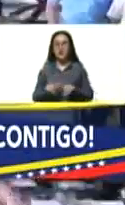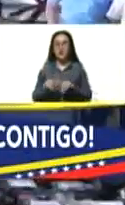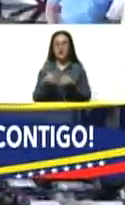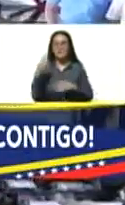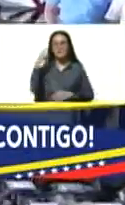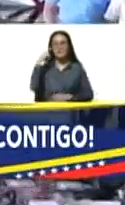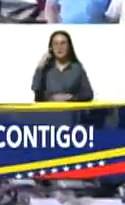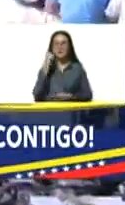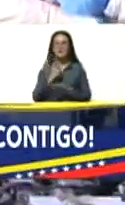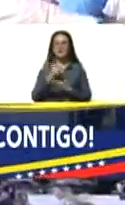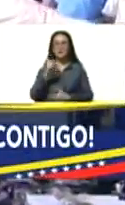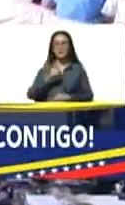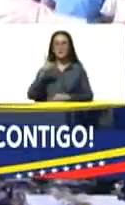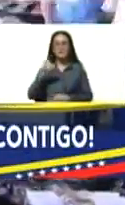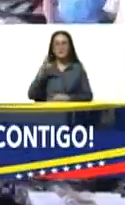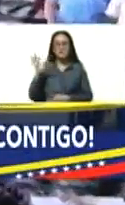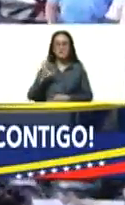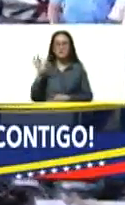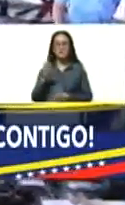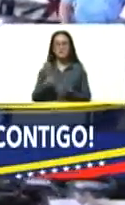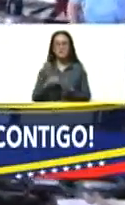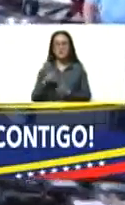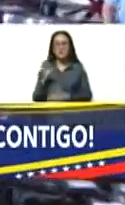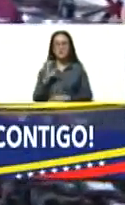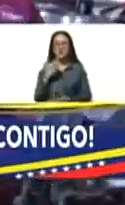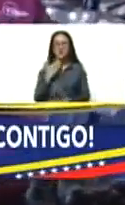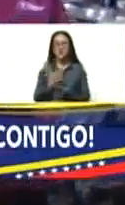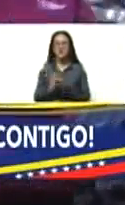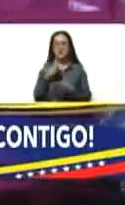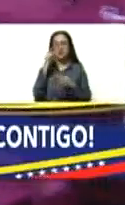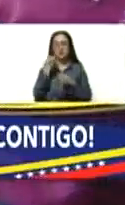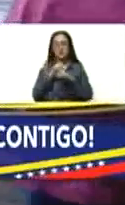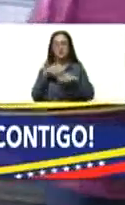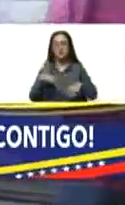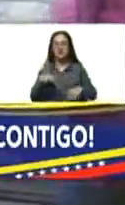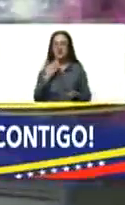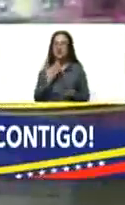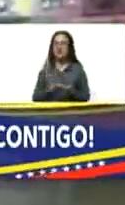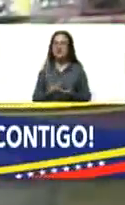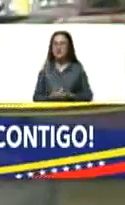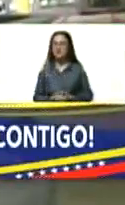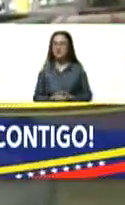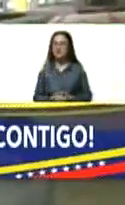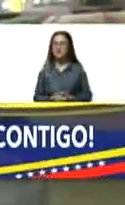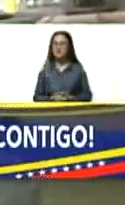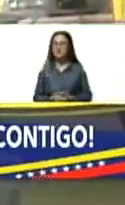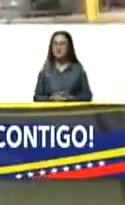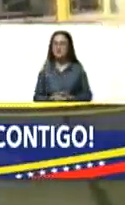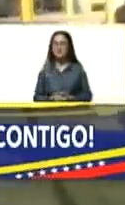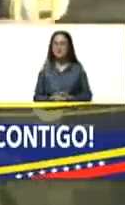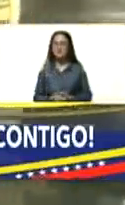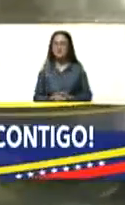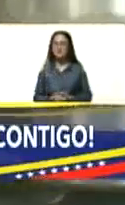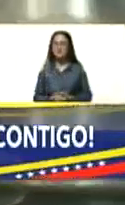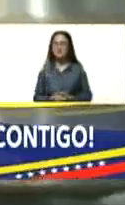mente 100% metro de Caracas. Bueno, muchas gracias, que Dios me lo bendiga, pues. Gracias, gracias, gracias,